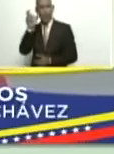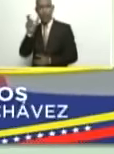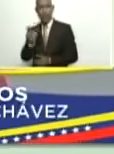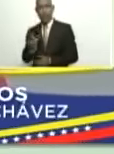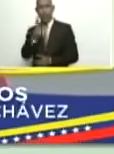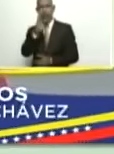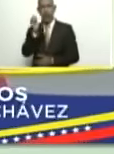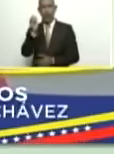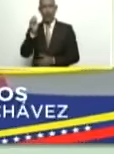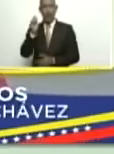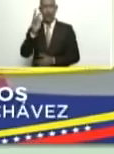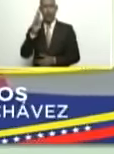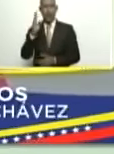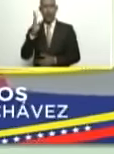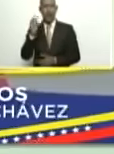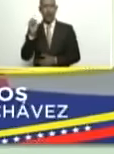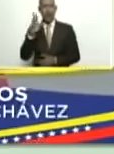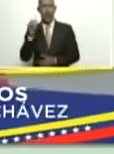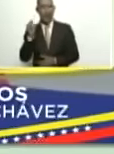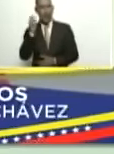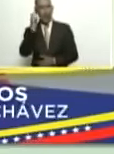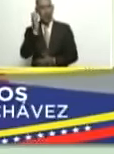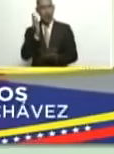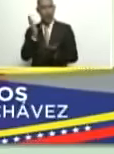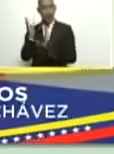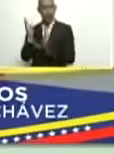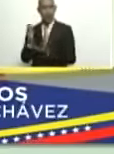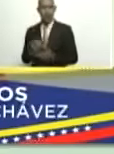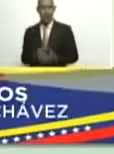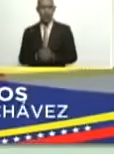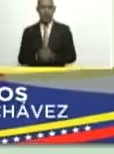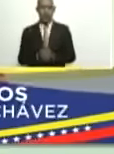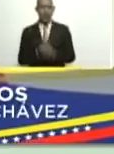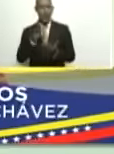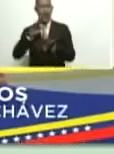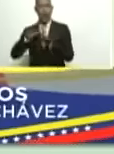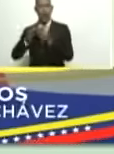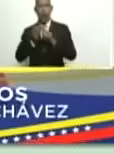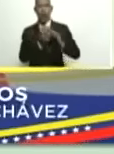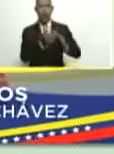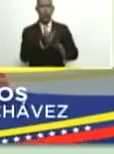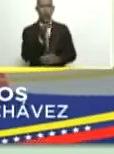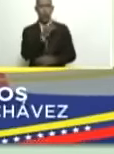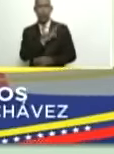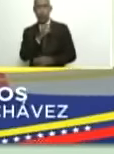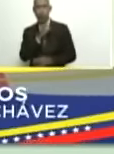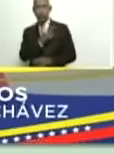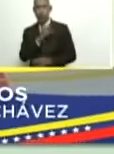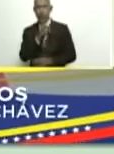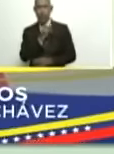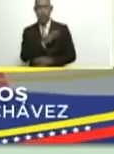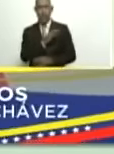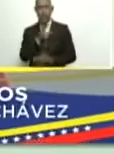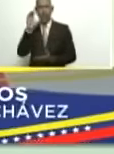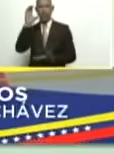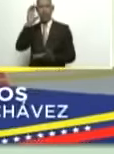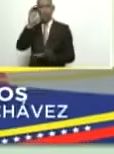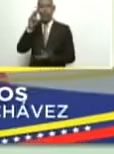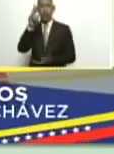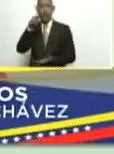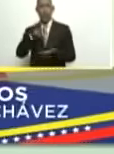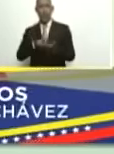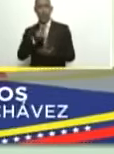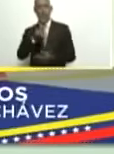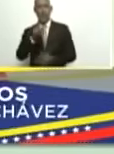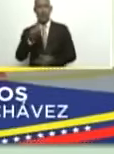Bárbara Martínez Arzolay, de la Comuna Socialista El Panal 2021.